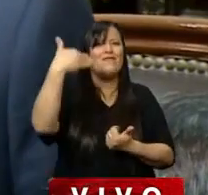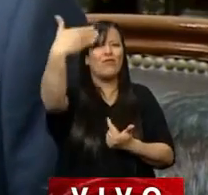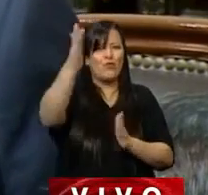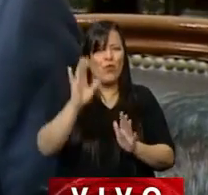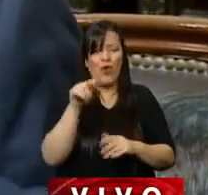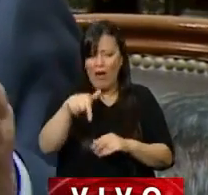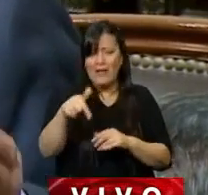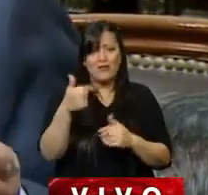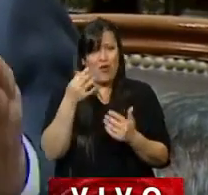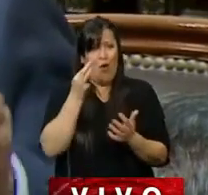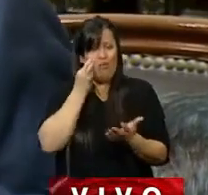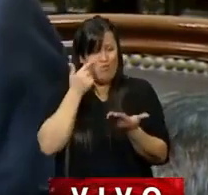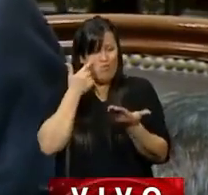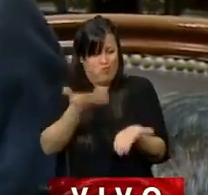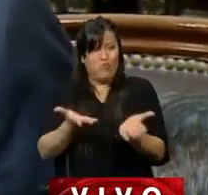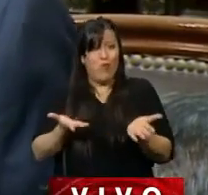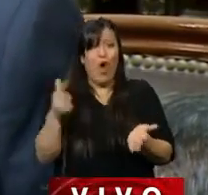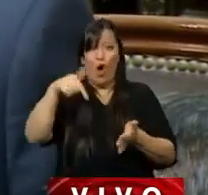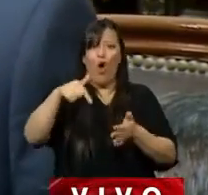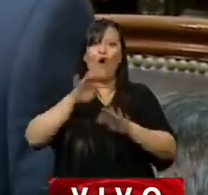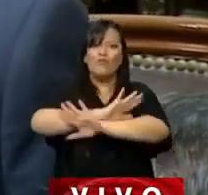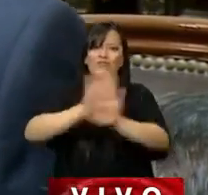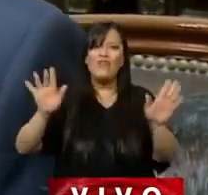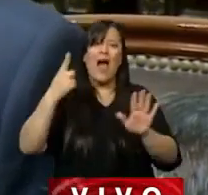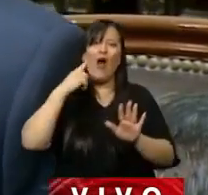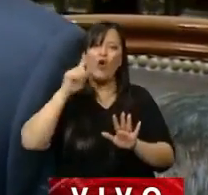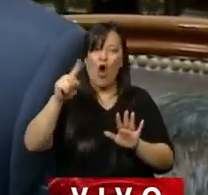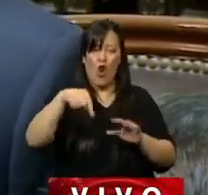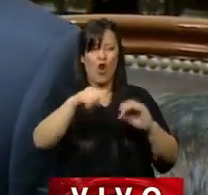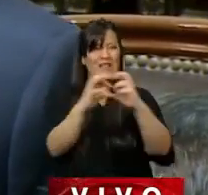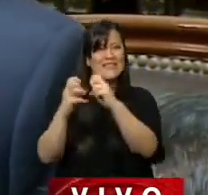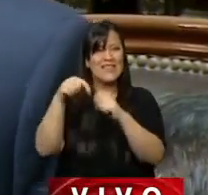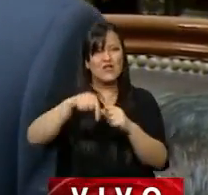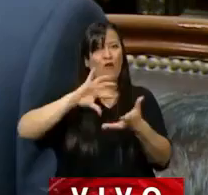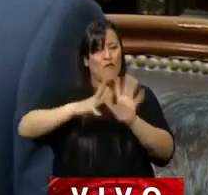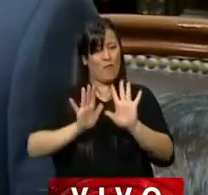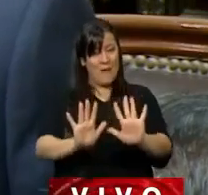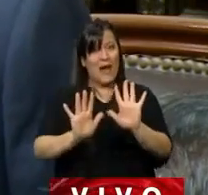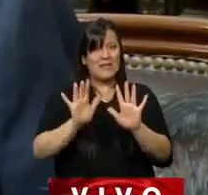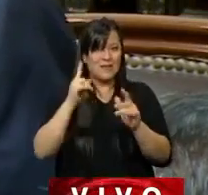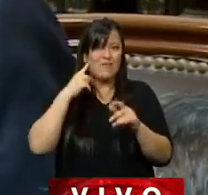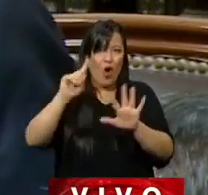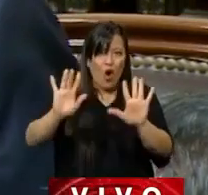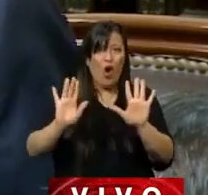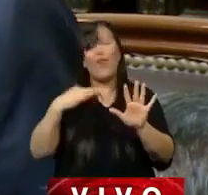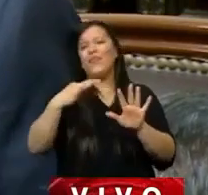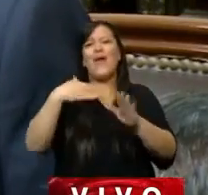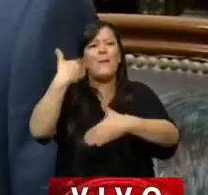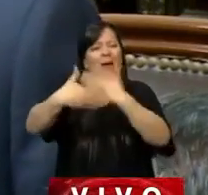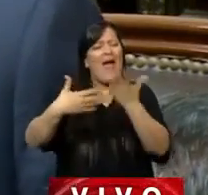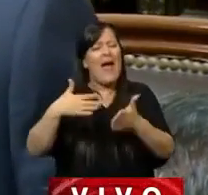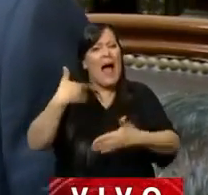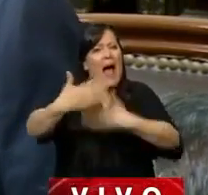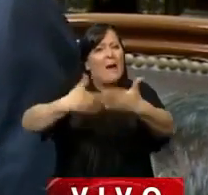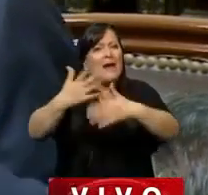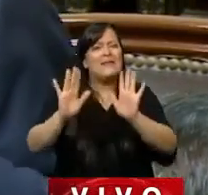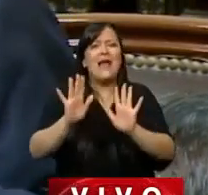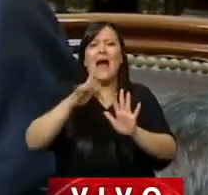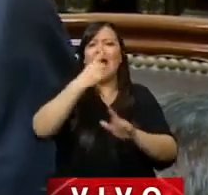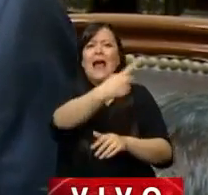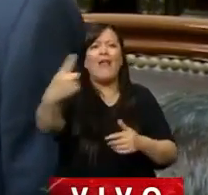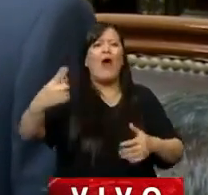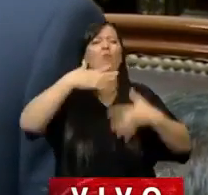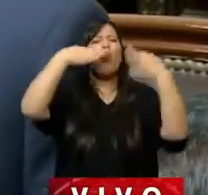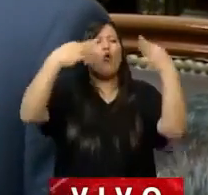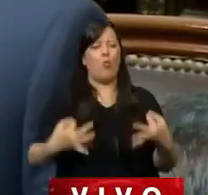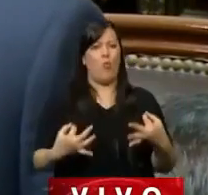una buena demostración que hoy hayamos podido llegar a esta sesión de esta manera, ir hacia adelante tratando de cumplir cada uno desde el